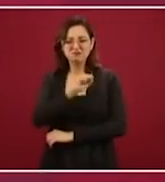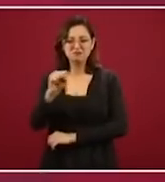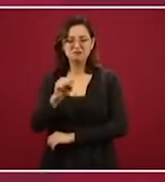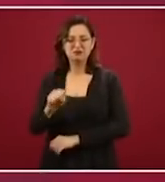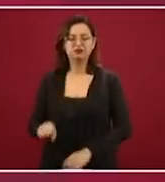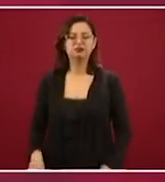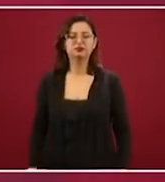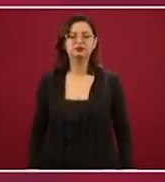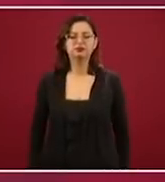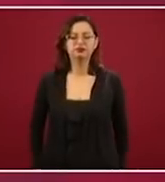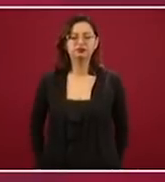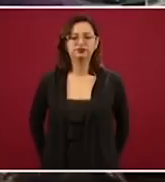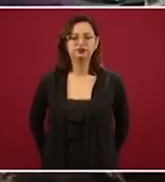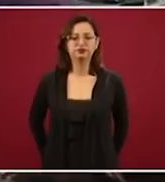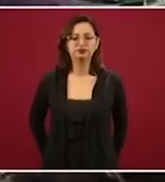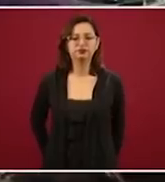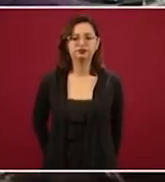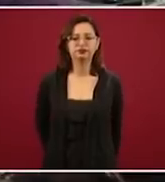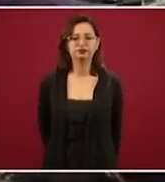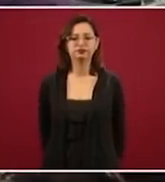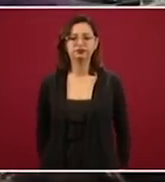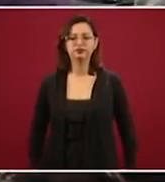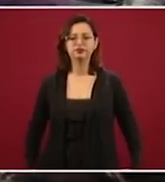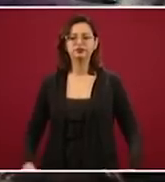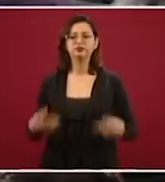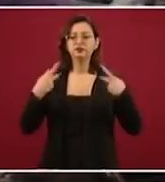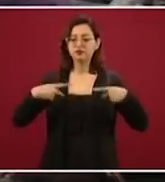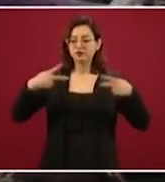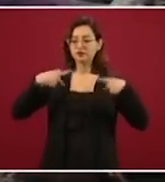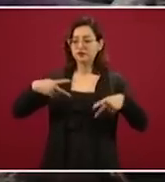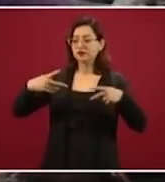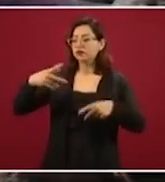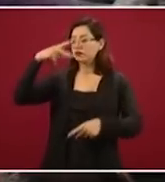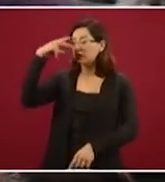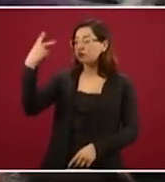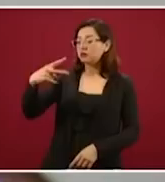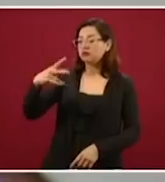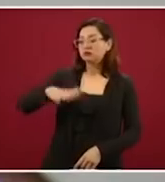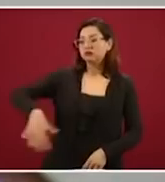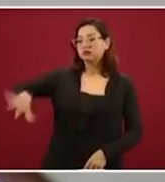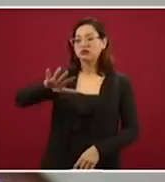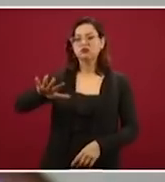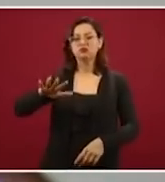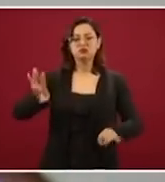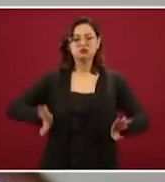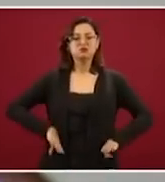antisociales. Entonces, mexicanos somos buenos,